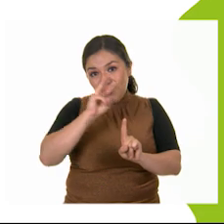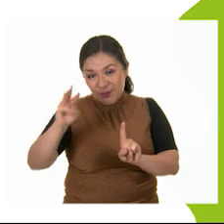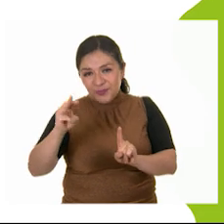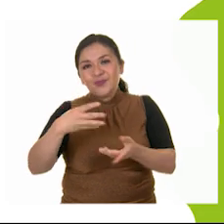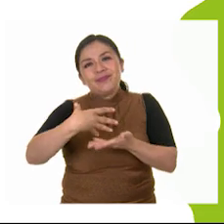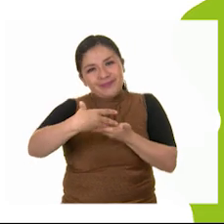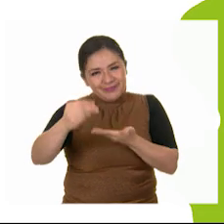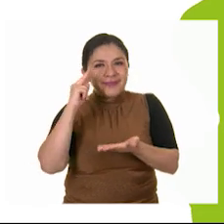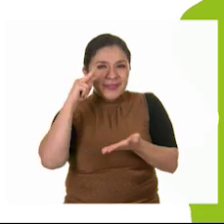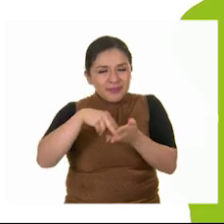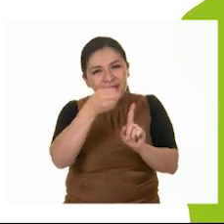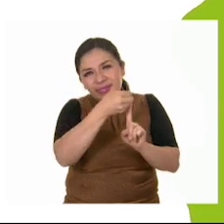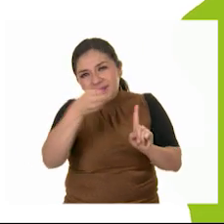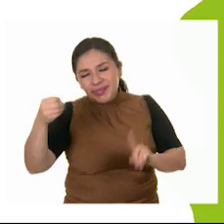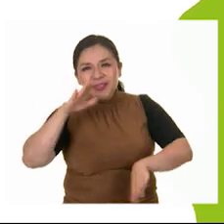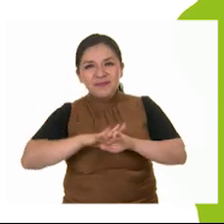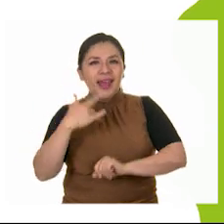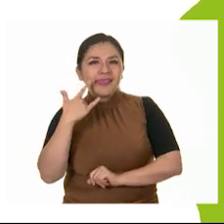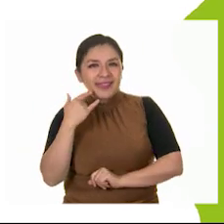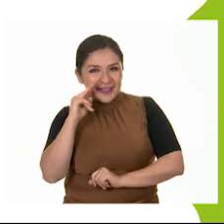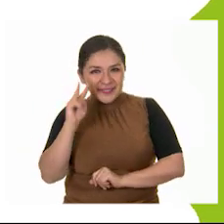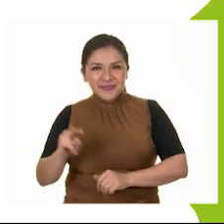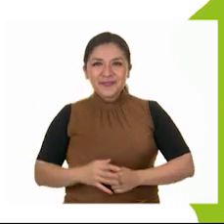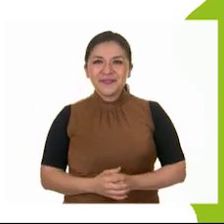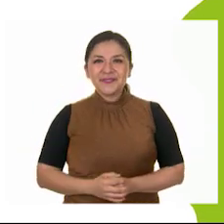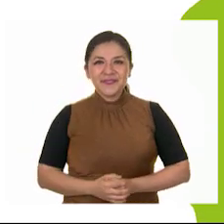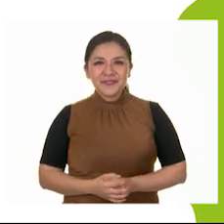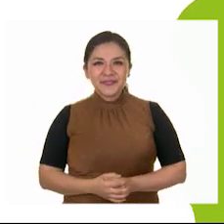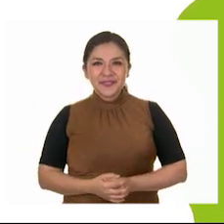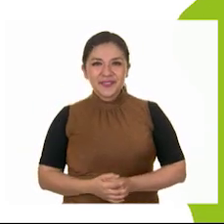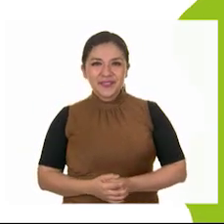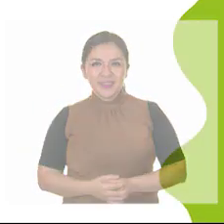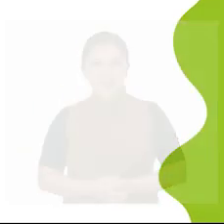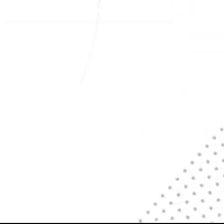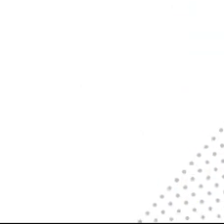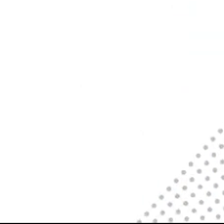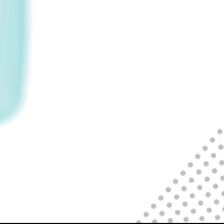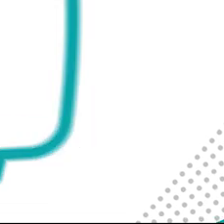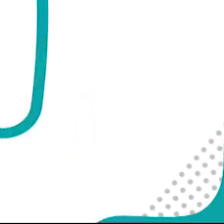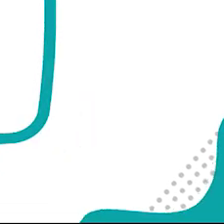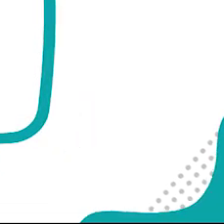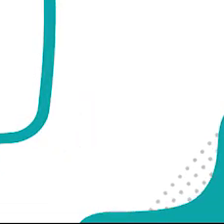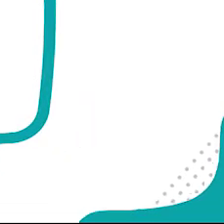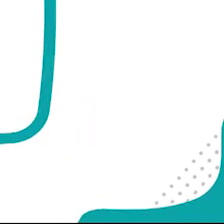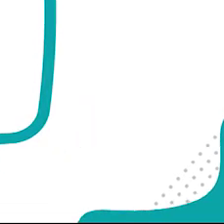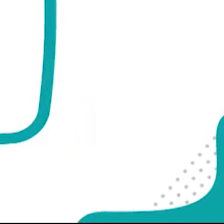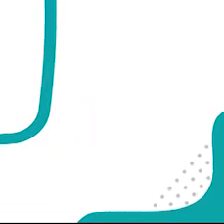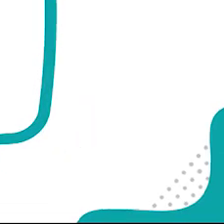aprendeencasa.cep.gob.mx.